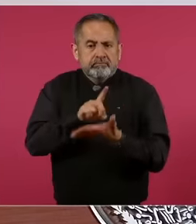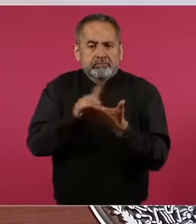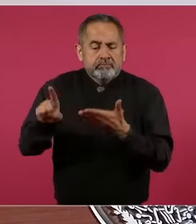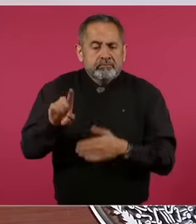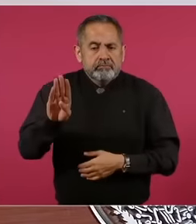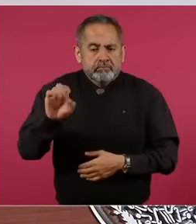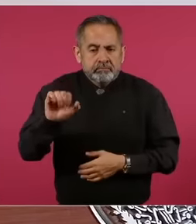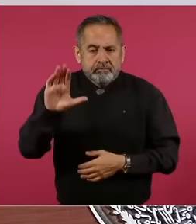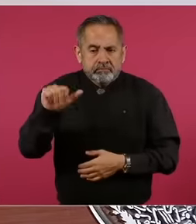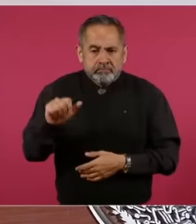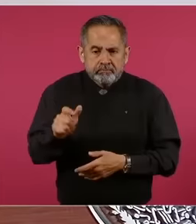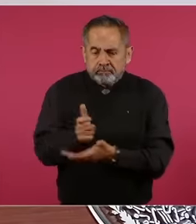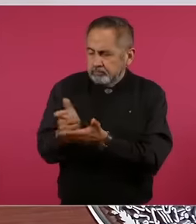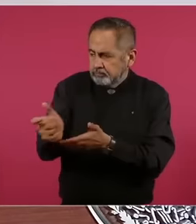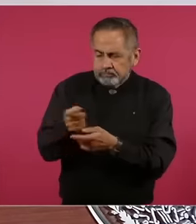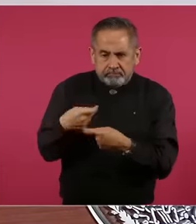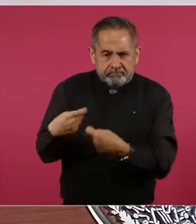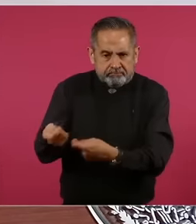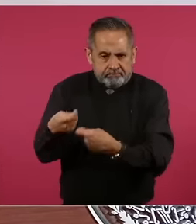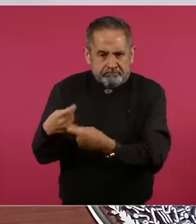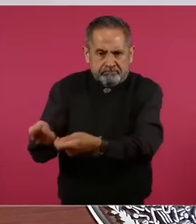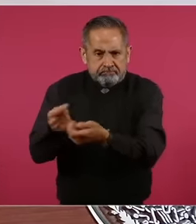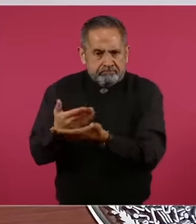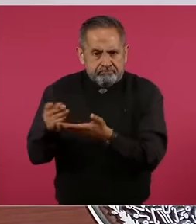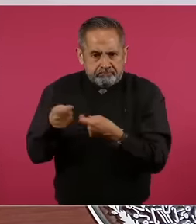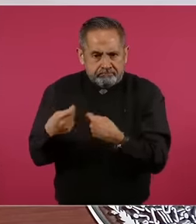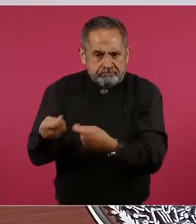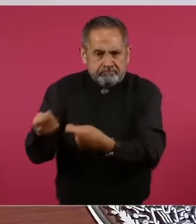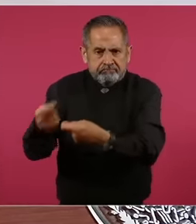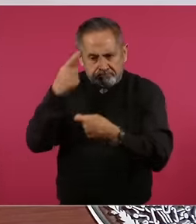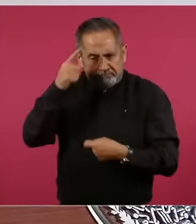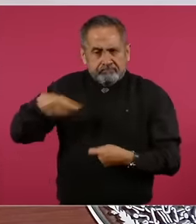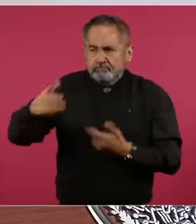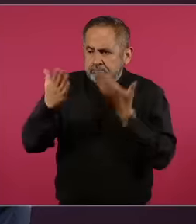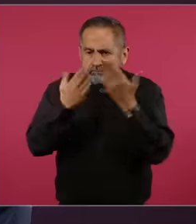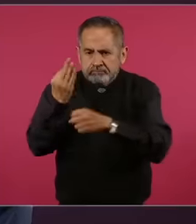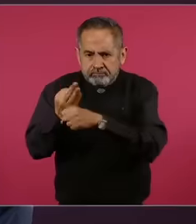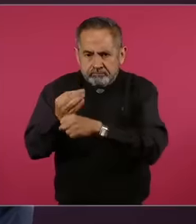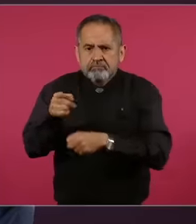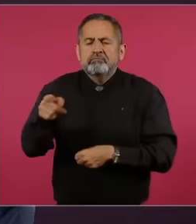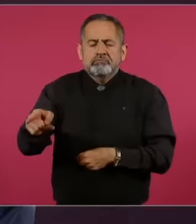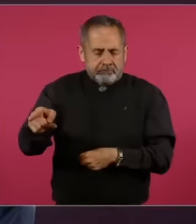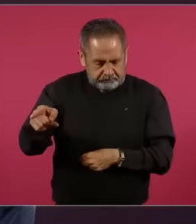becas para estudiantes.